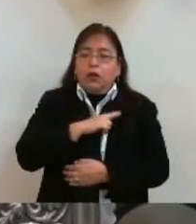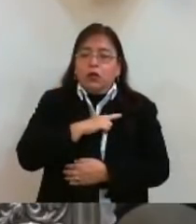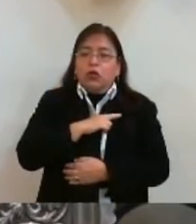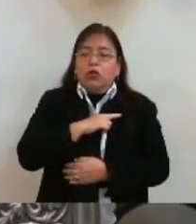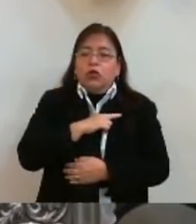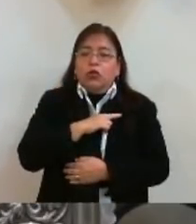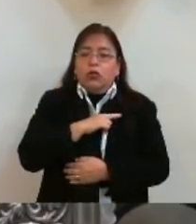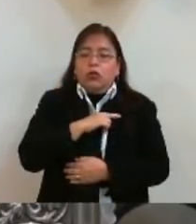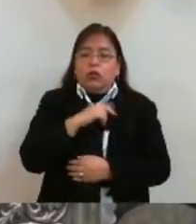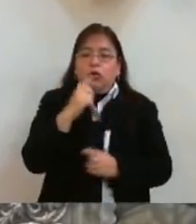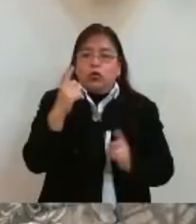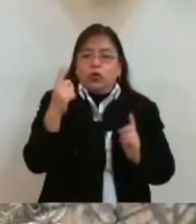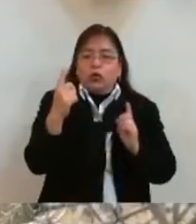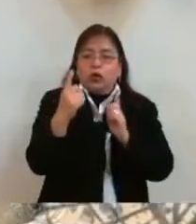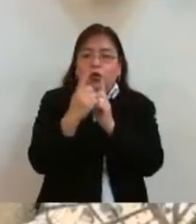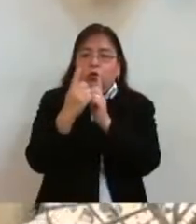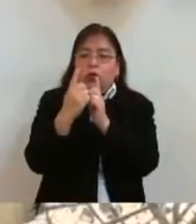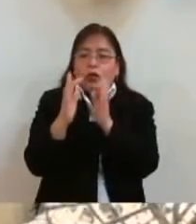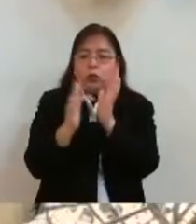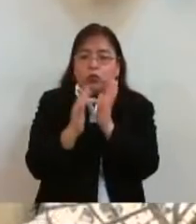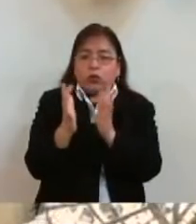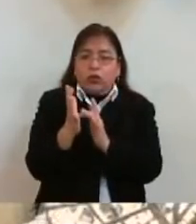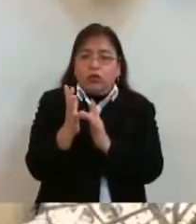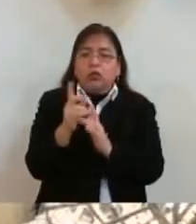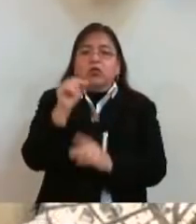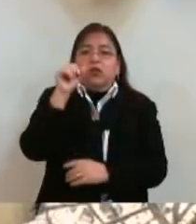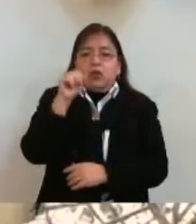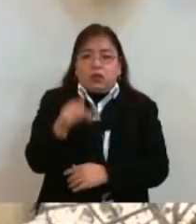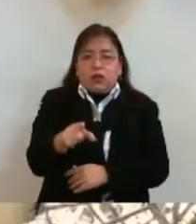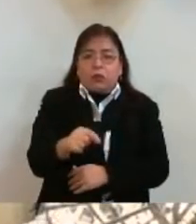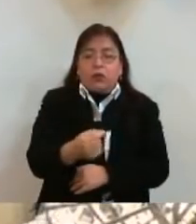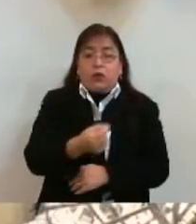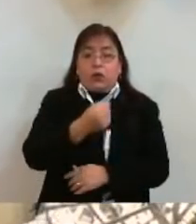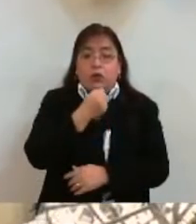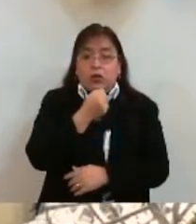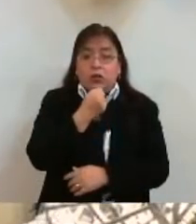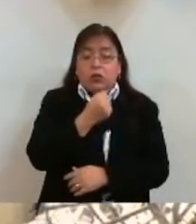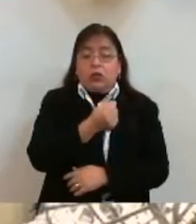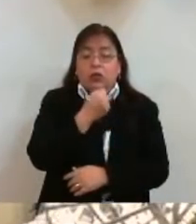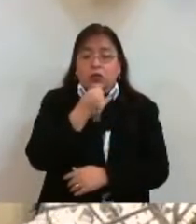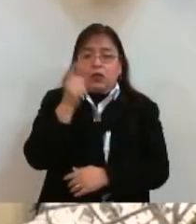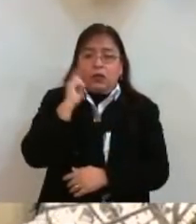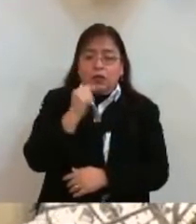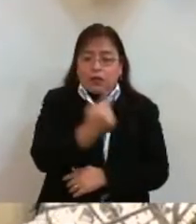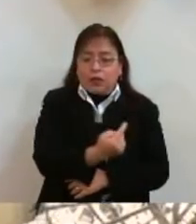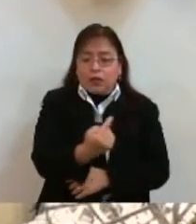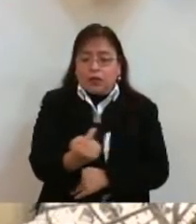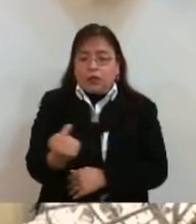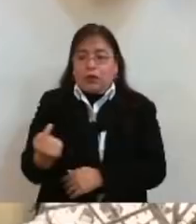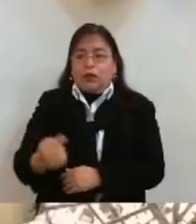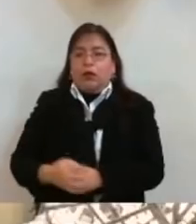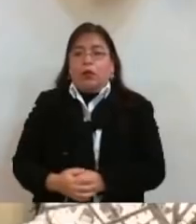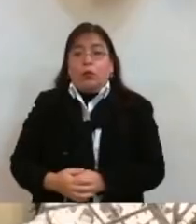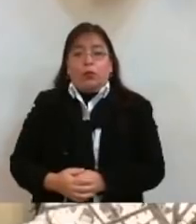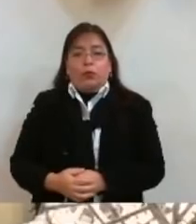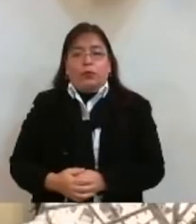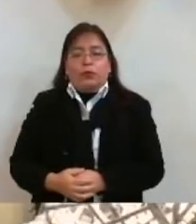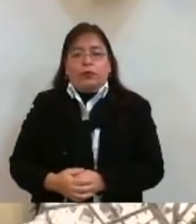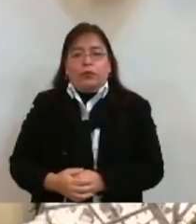niño Jesús y con los niños y las niñas. Hoy es una